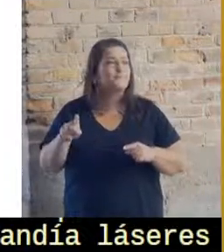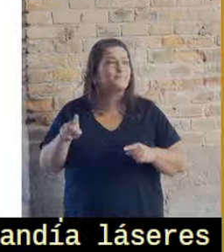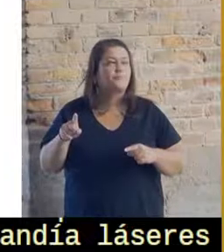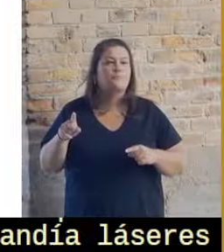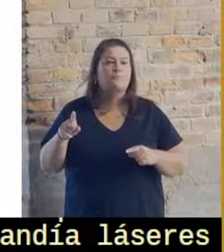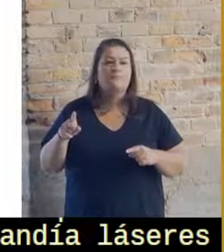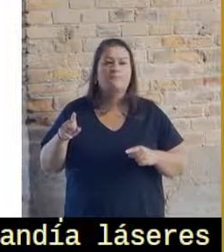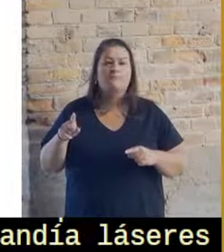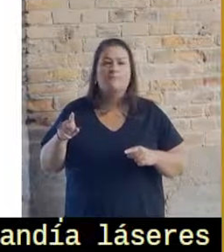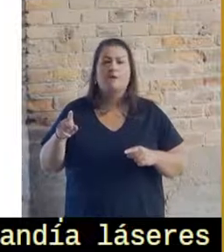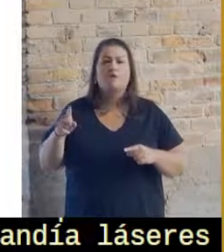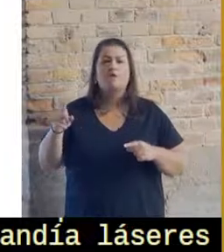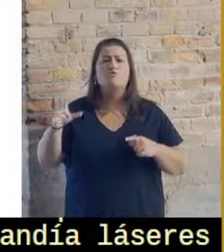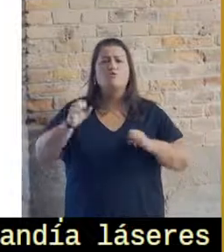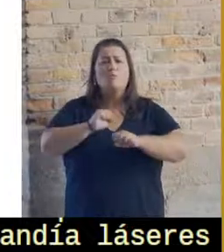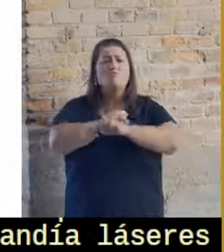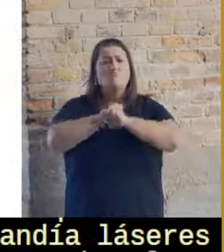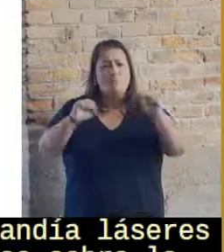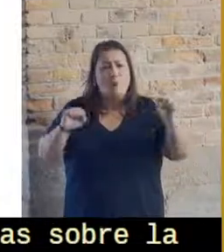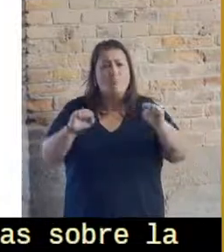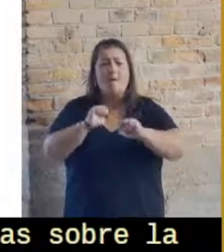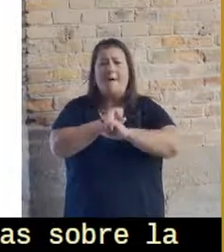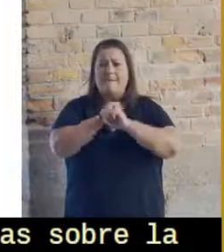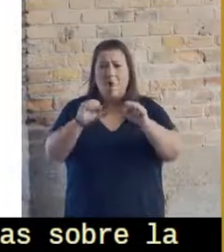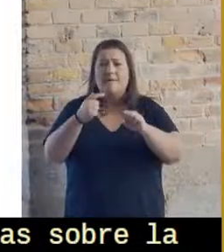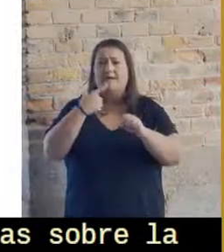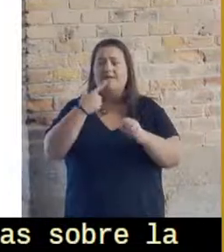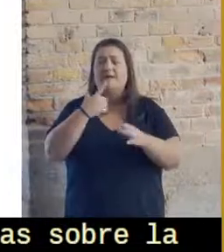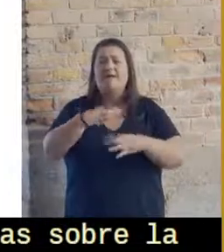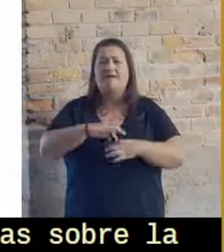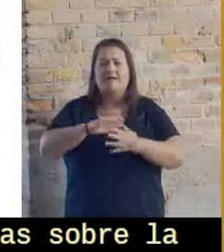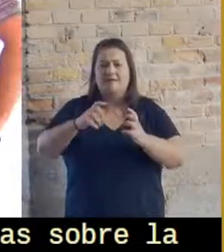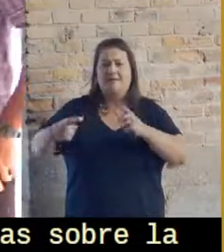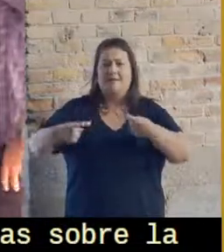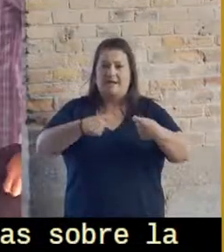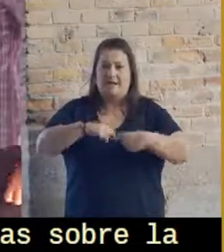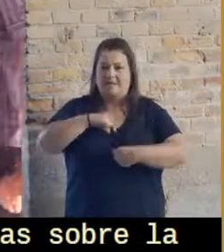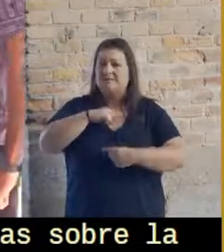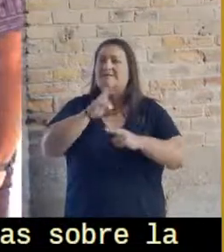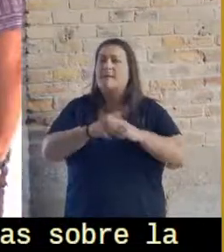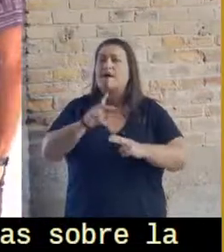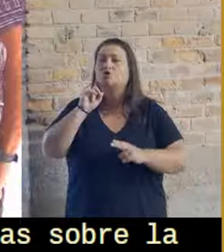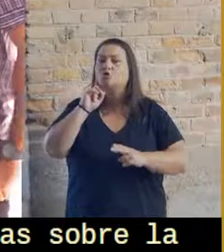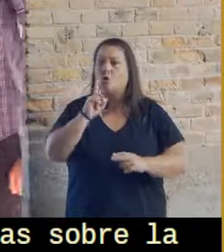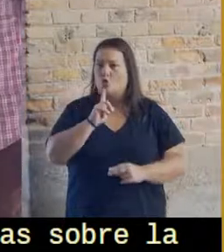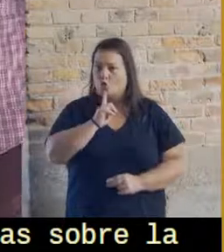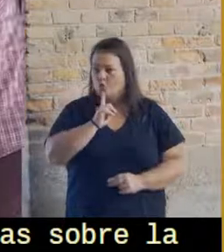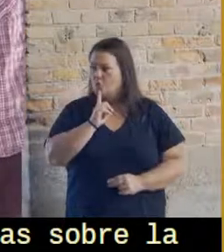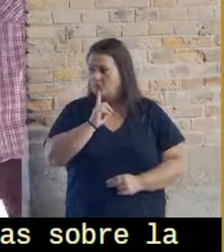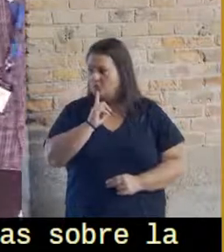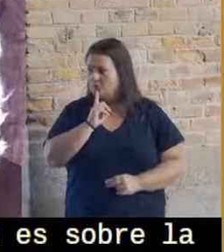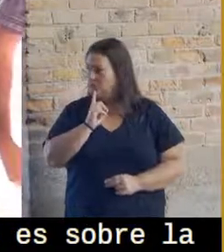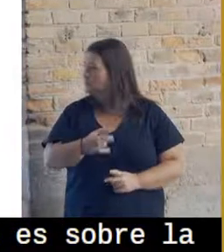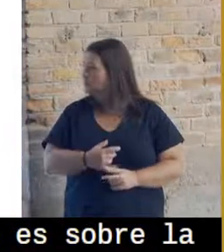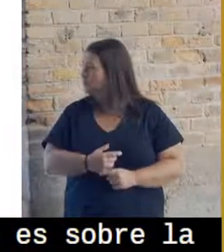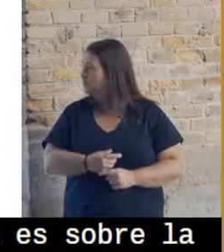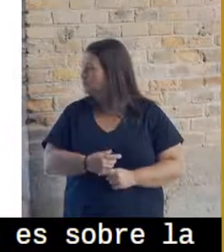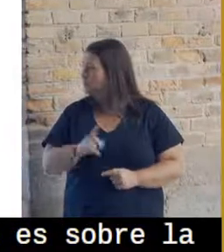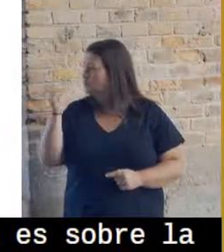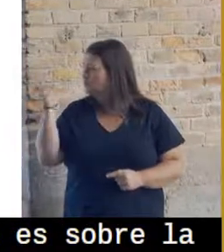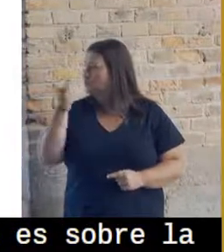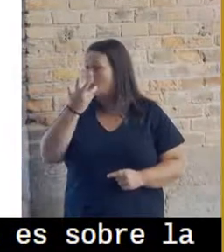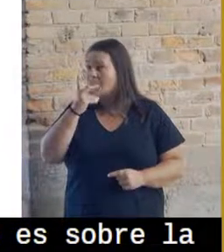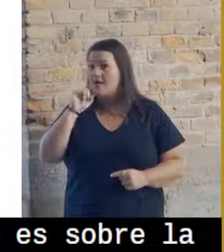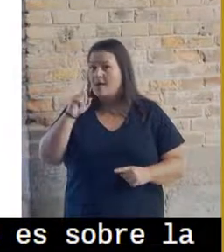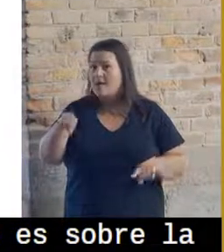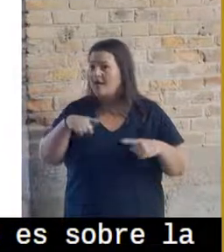hay mucha bomba sobre la guerra civil sordo Sí conoces